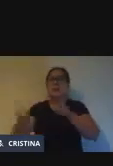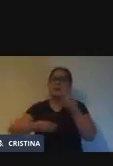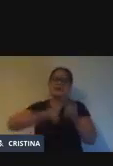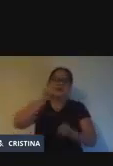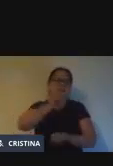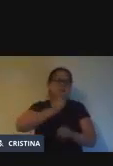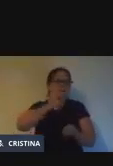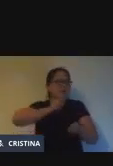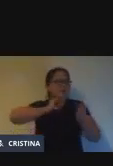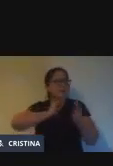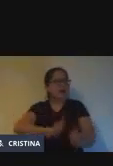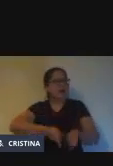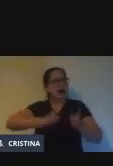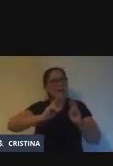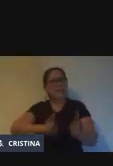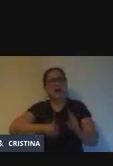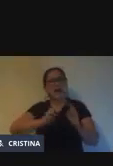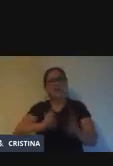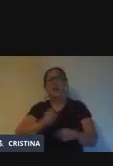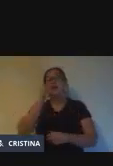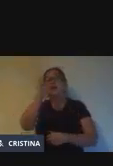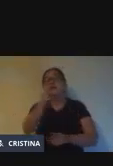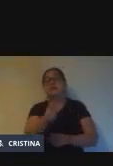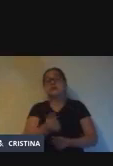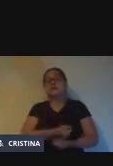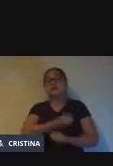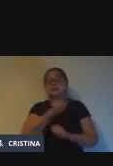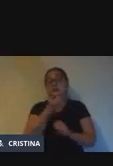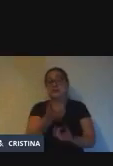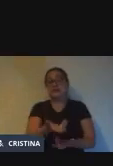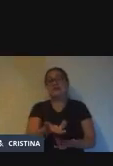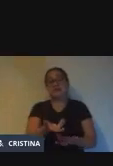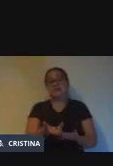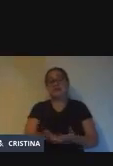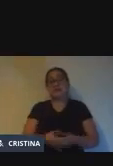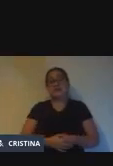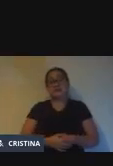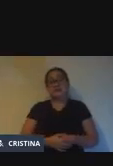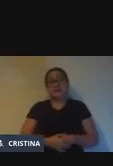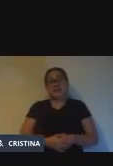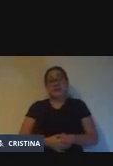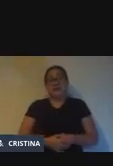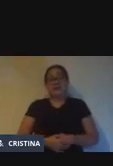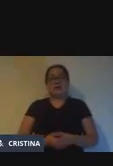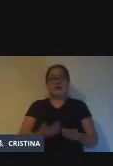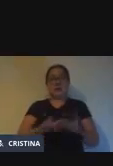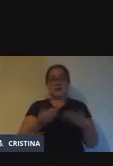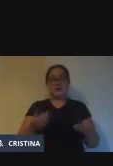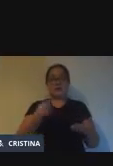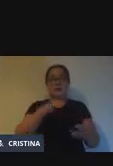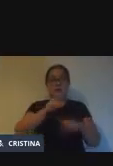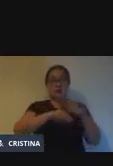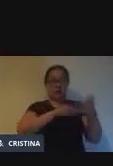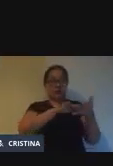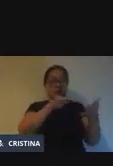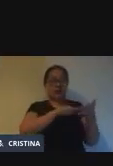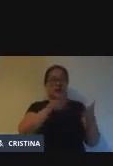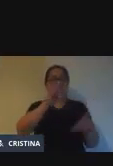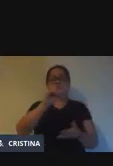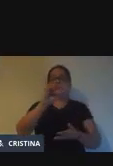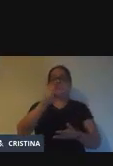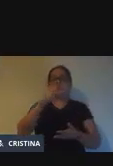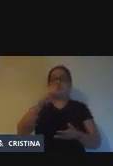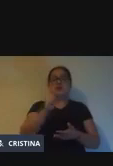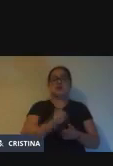Y dice que, dice aquí, les voy a leer textual como dice Borges: